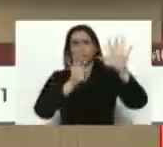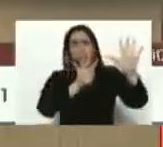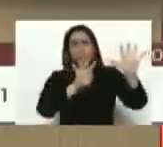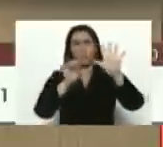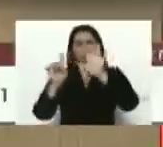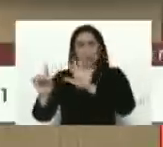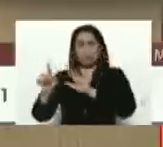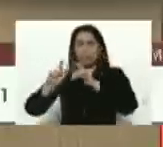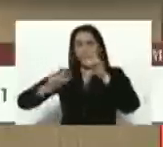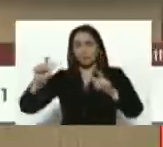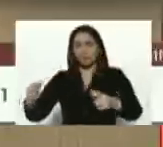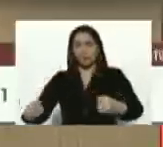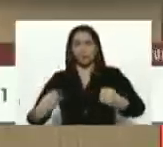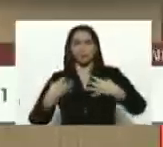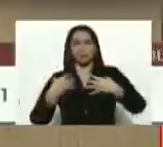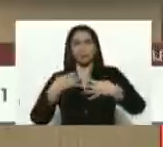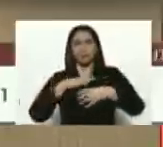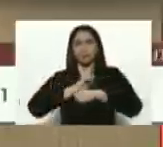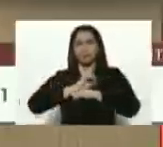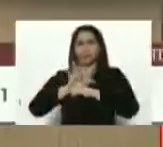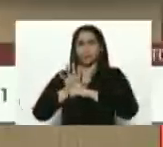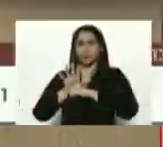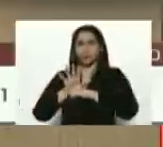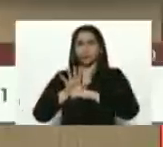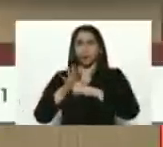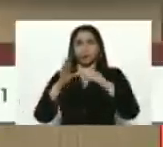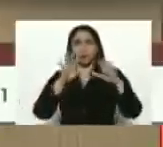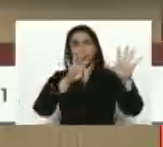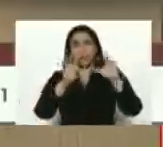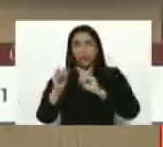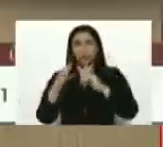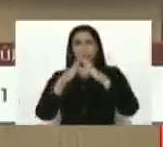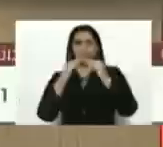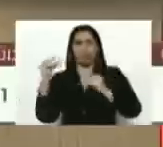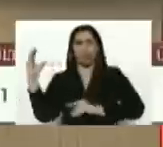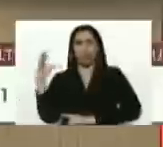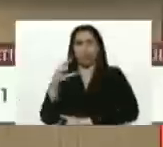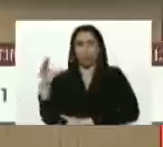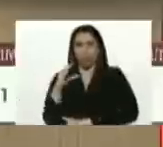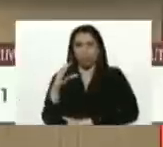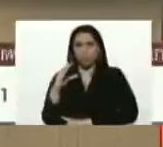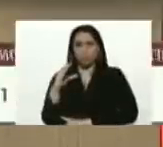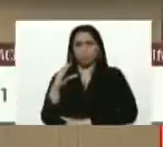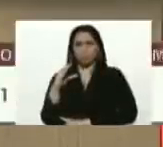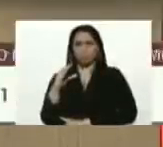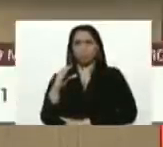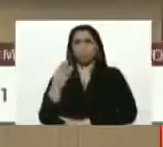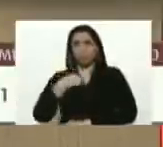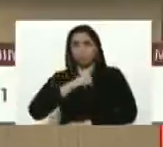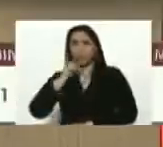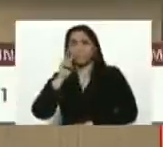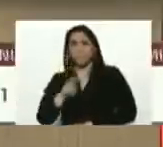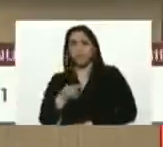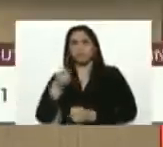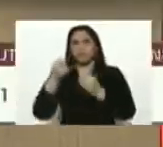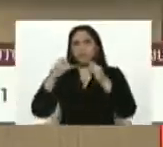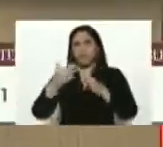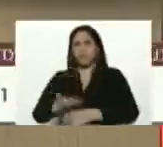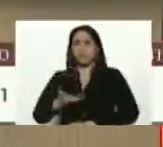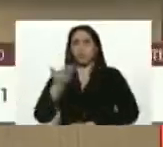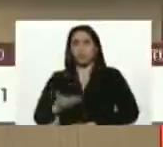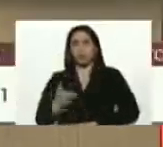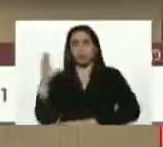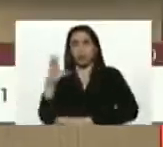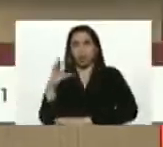importados, 90 casos todos de Colombia. Ya vamos a ver unos números muy interesantes de Colombia.